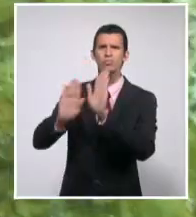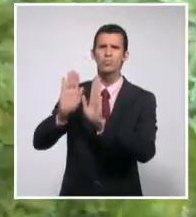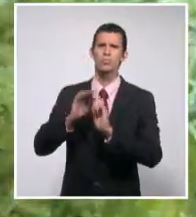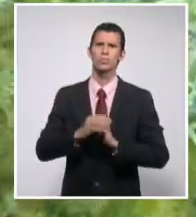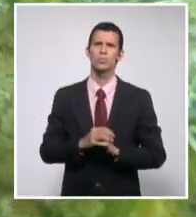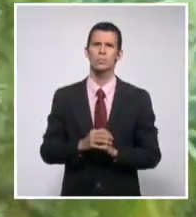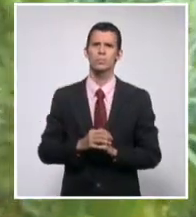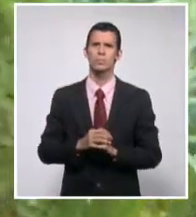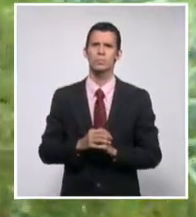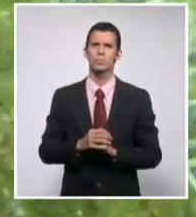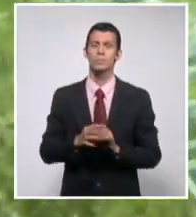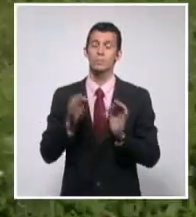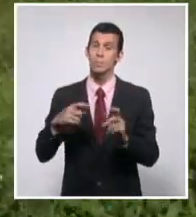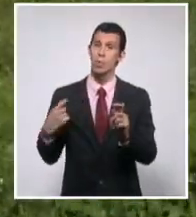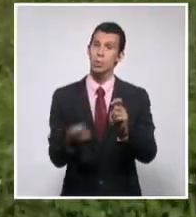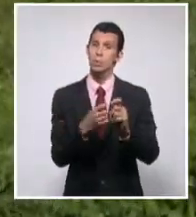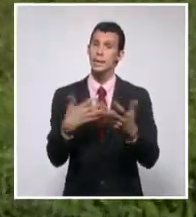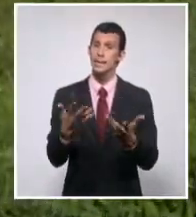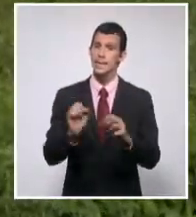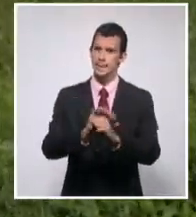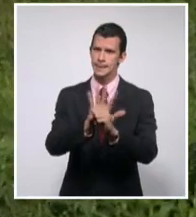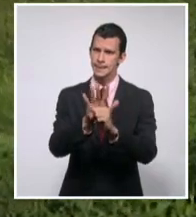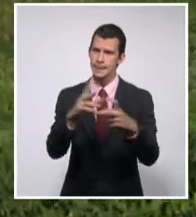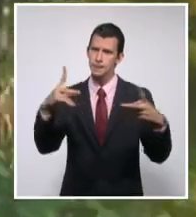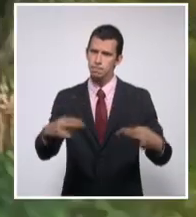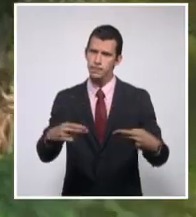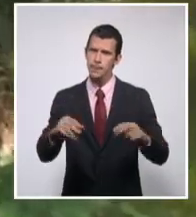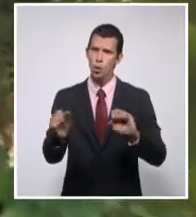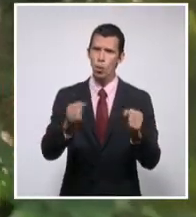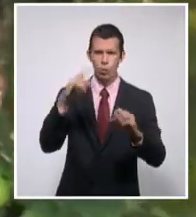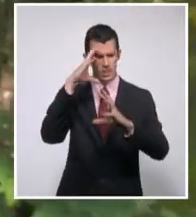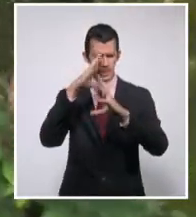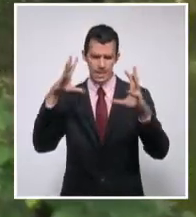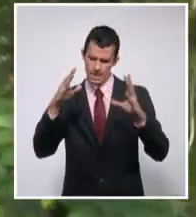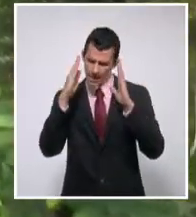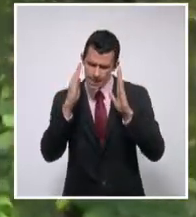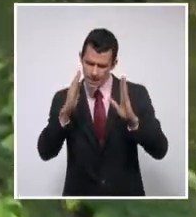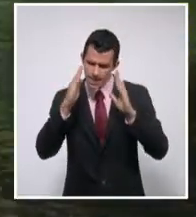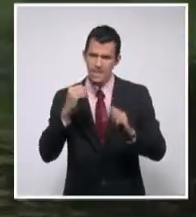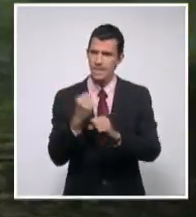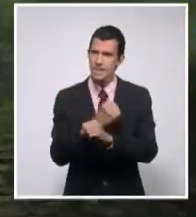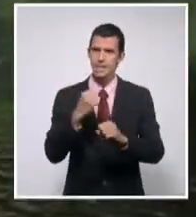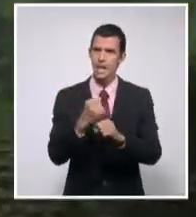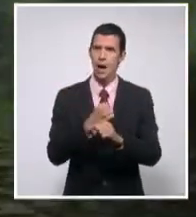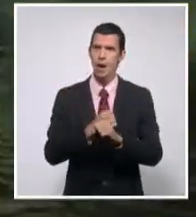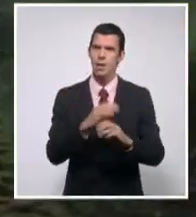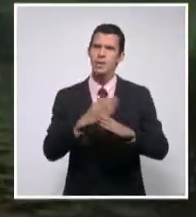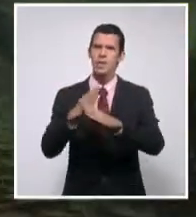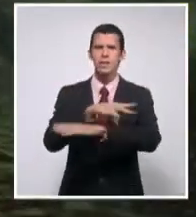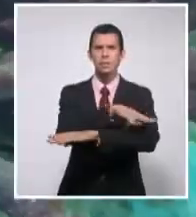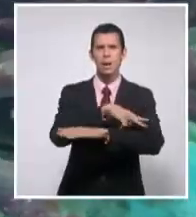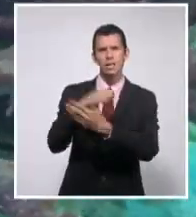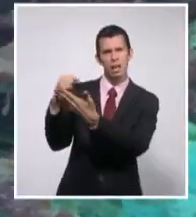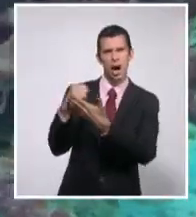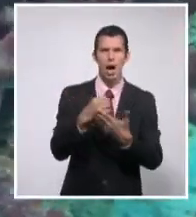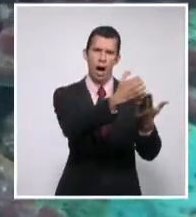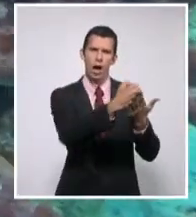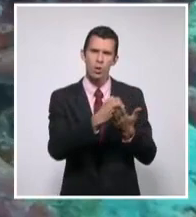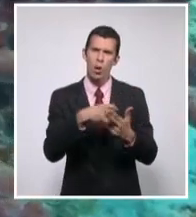al coronavirus con la ayuda de la ciencia, la cooperación y la solidaridad.